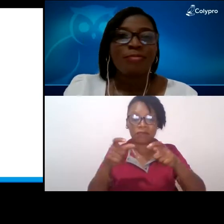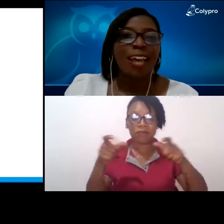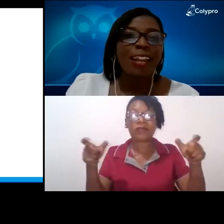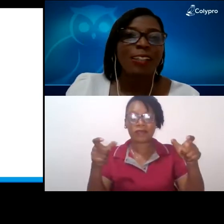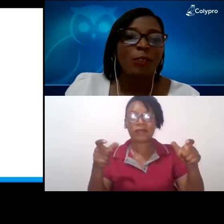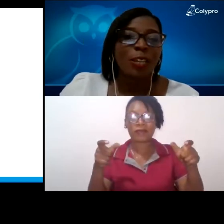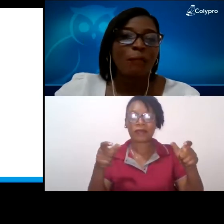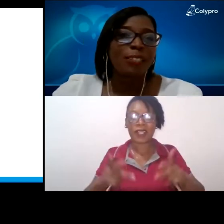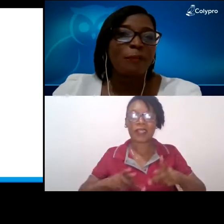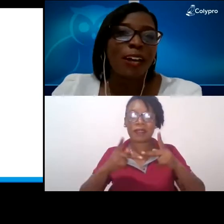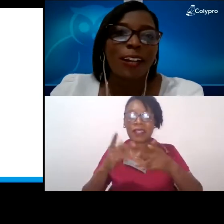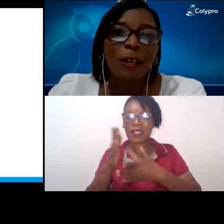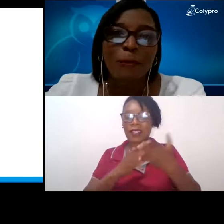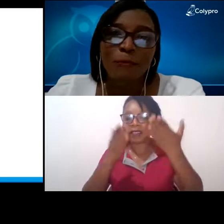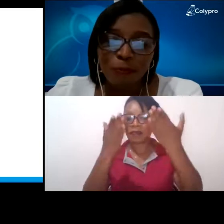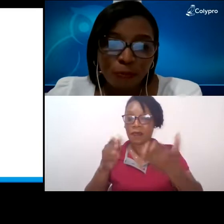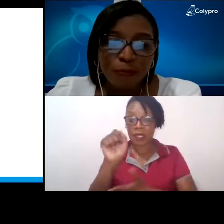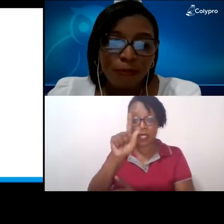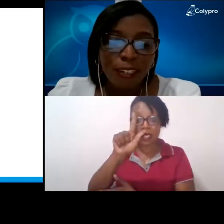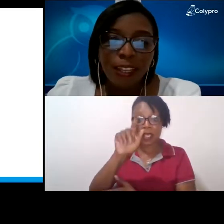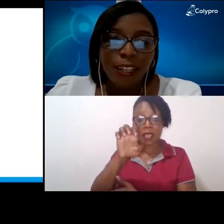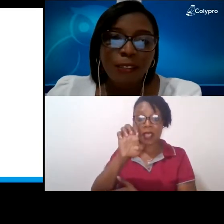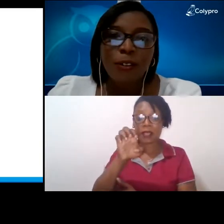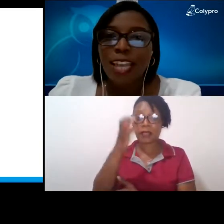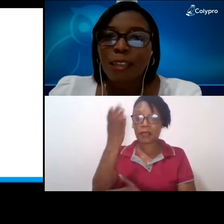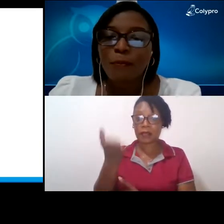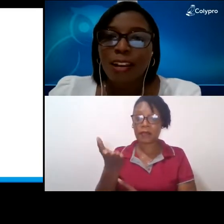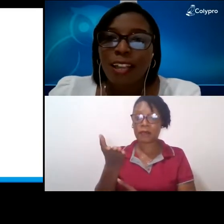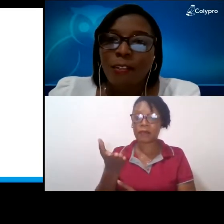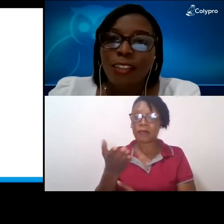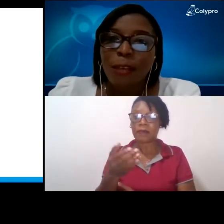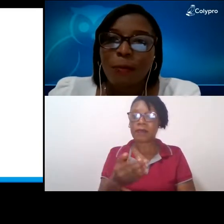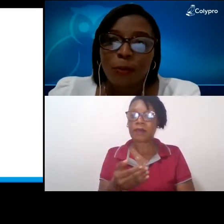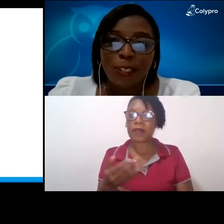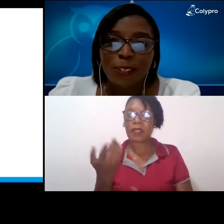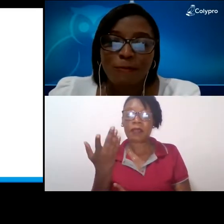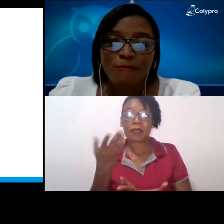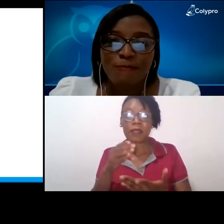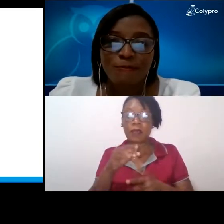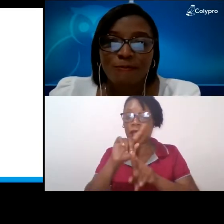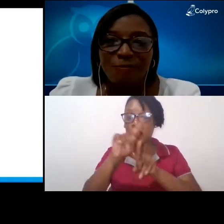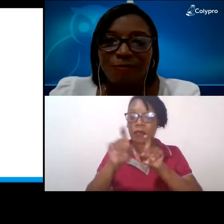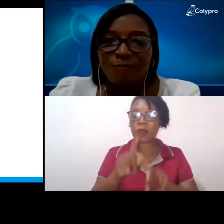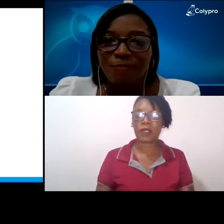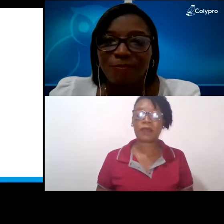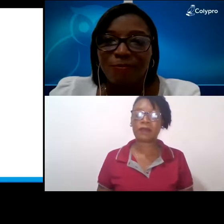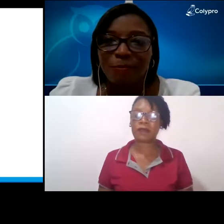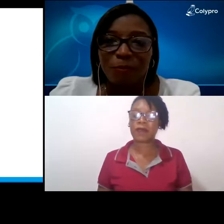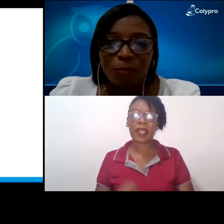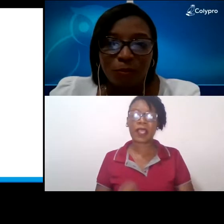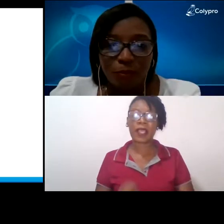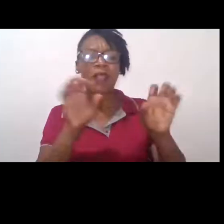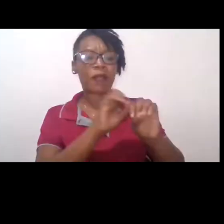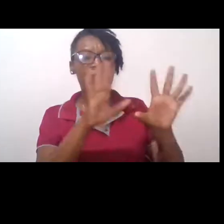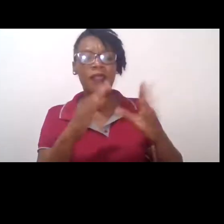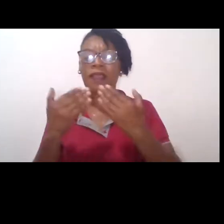alguien. Ale, te doy el pase para, por si hay, para la ronda de preguntas. Claro, claro. Muchísimas gracias,